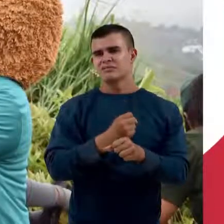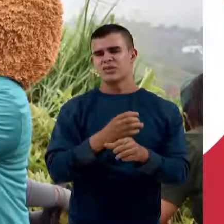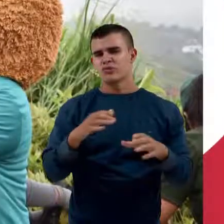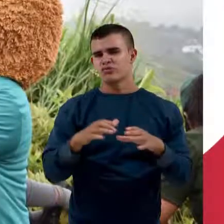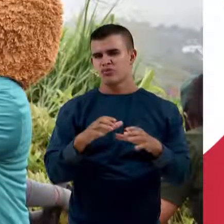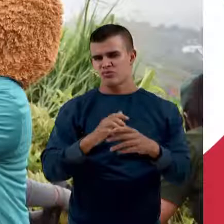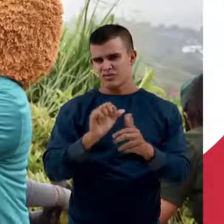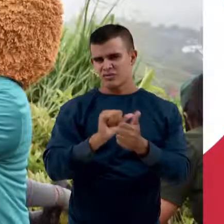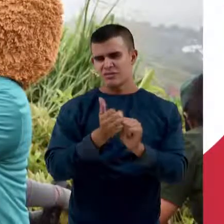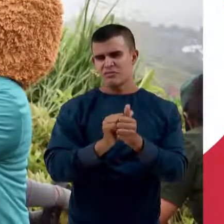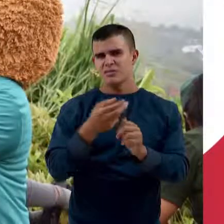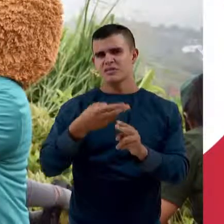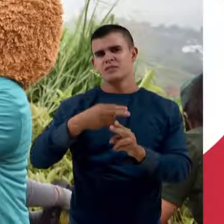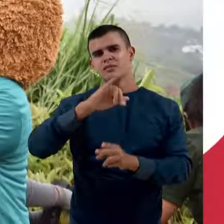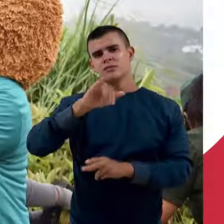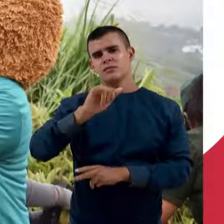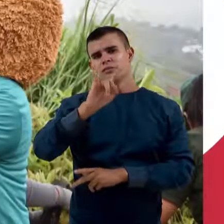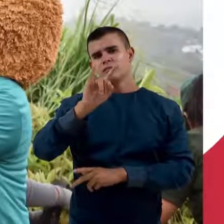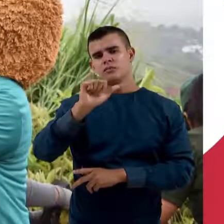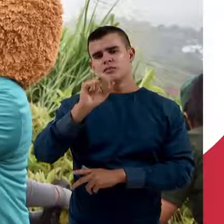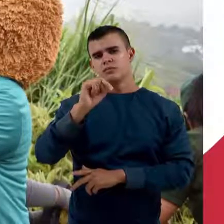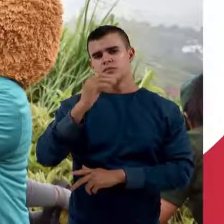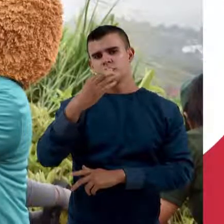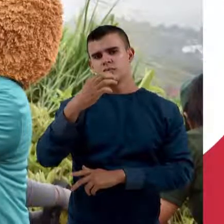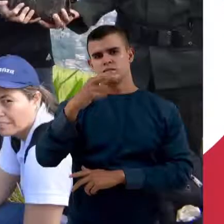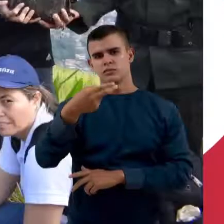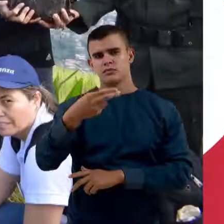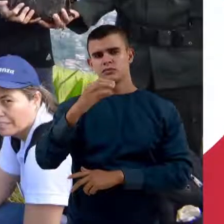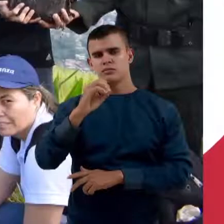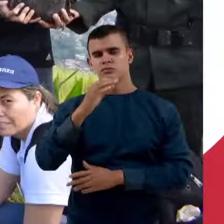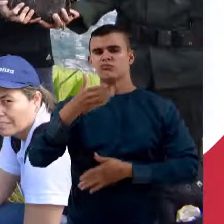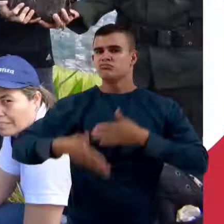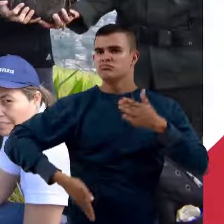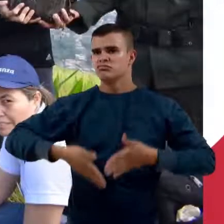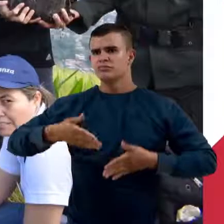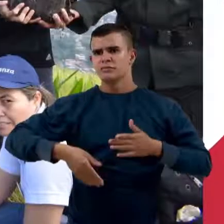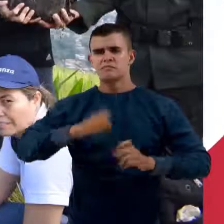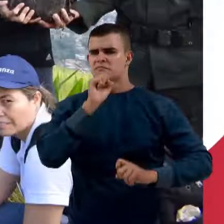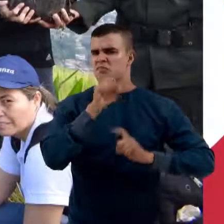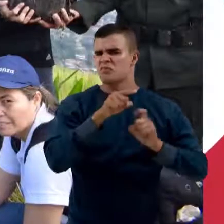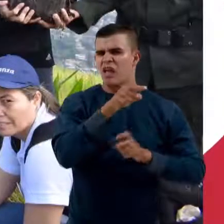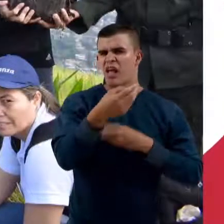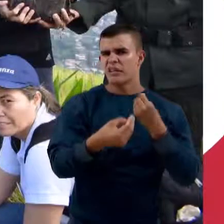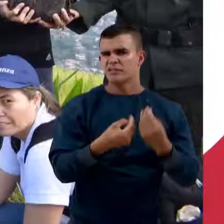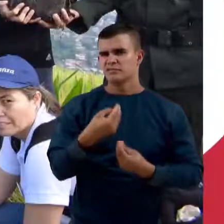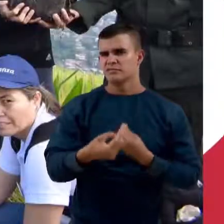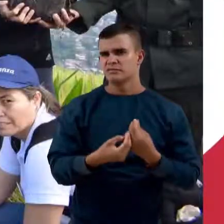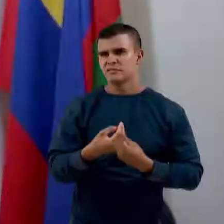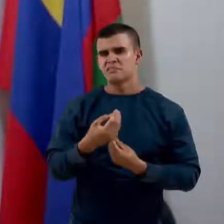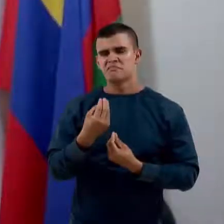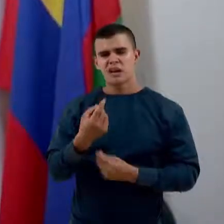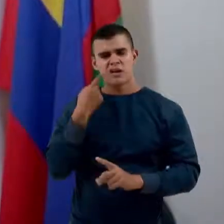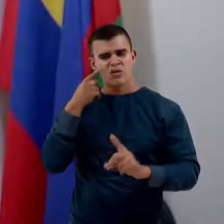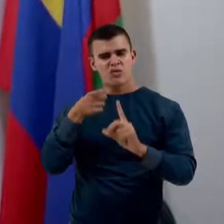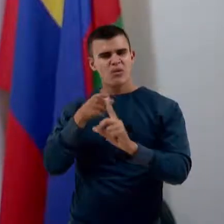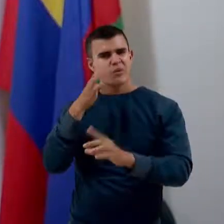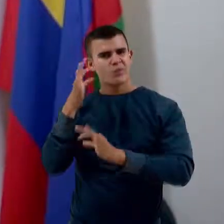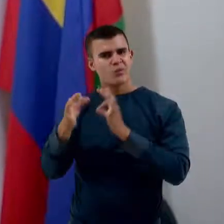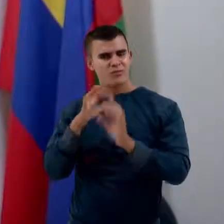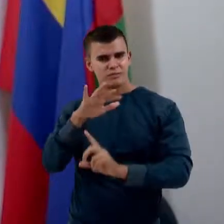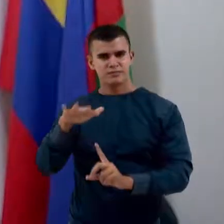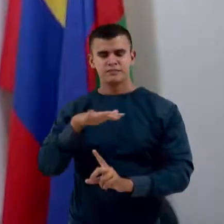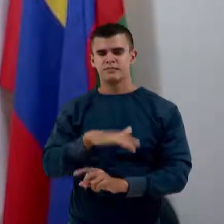que la institución ha venido desarrollando para aportar a la conservación del medio ambiente en la Sultana del Valle. Bueno, Juancho Correlón